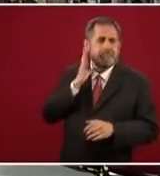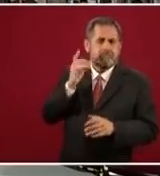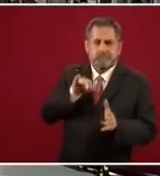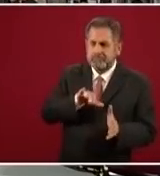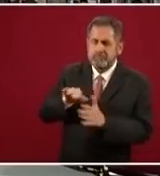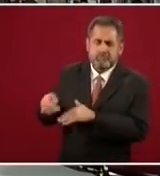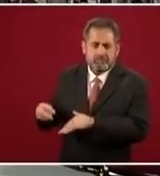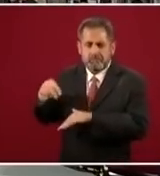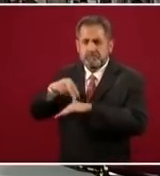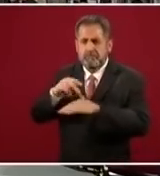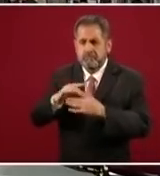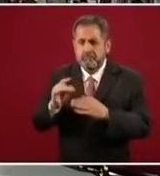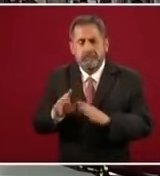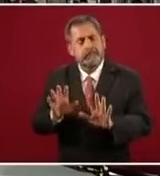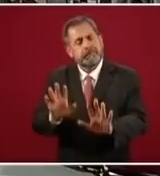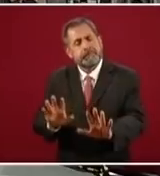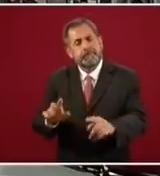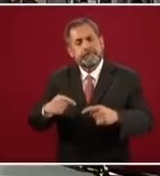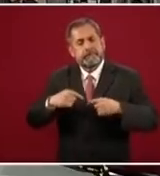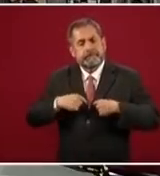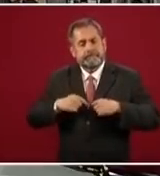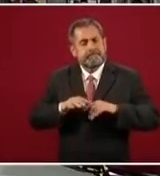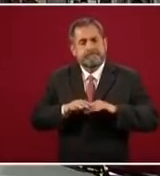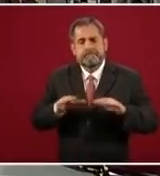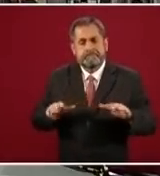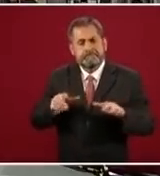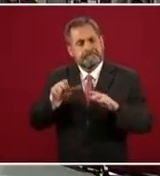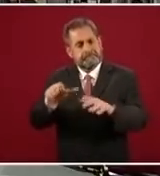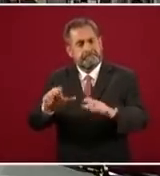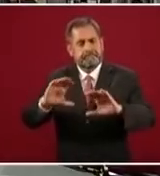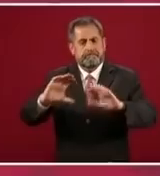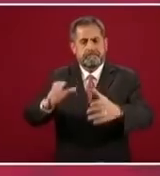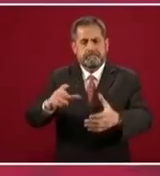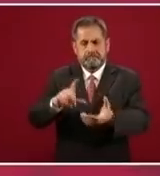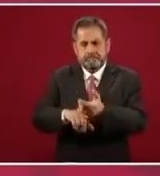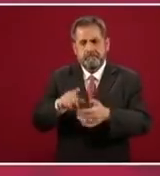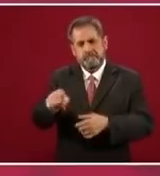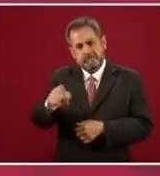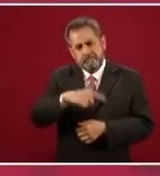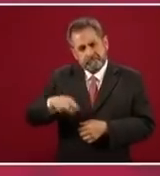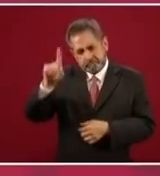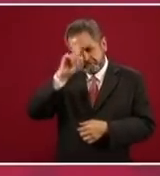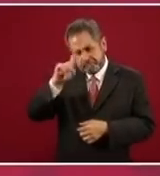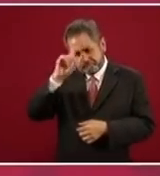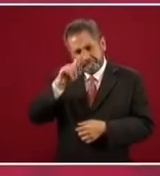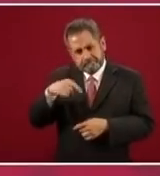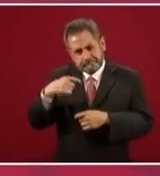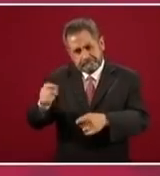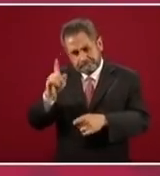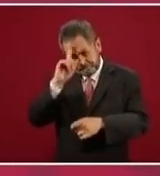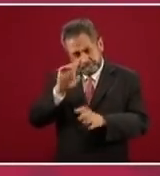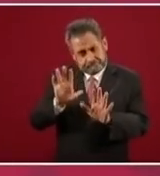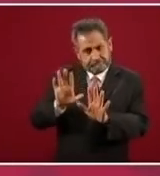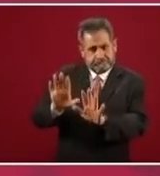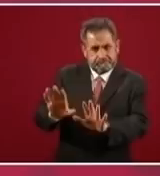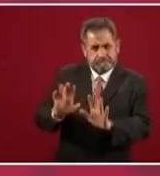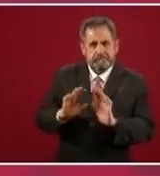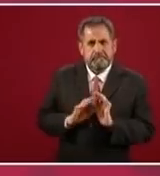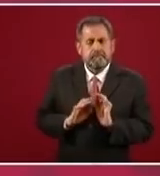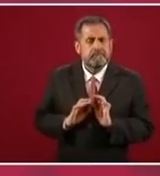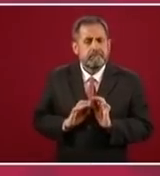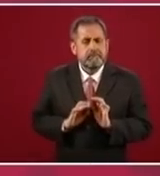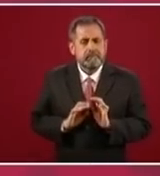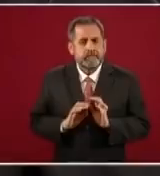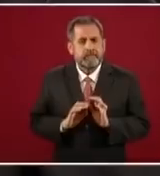Diputados. Ah, pero eso corresponde a el Congreso y yo les recomendaría, o sea, pero es